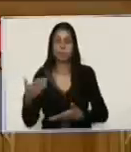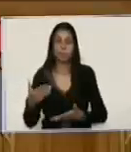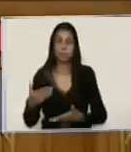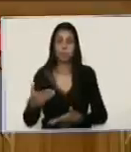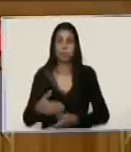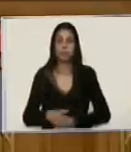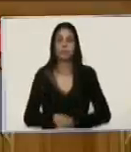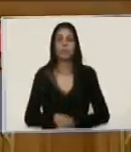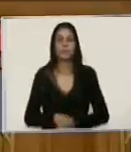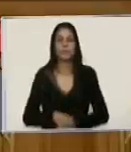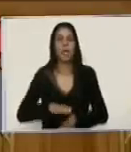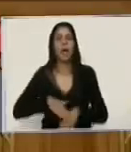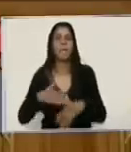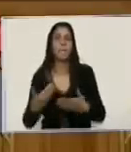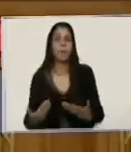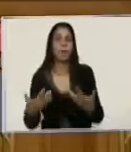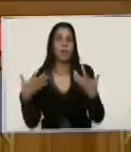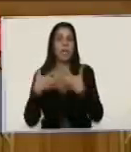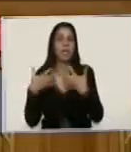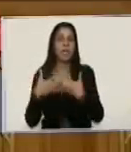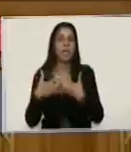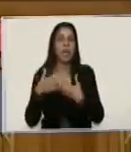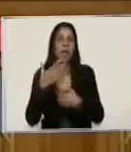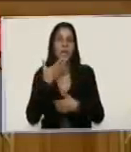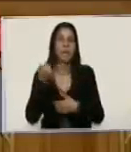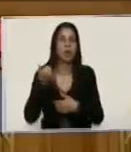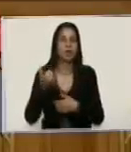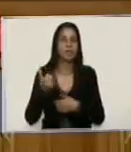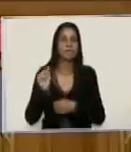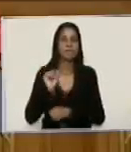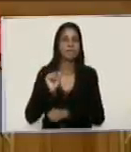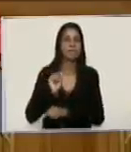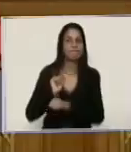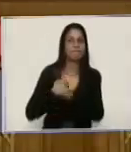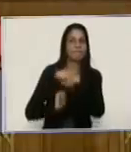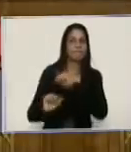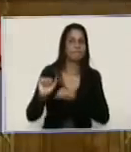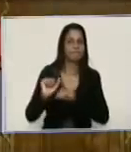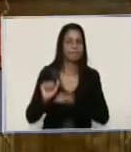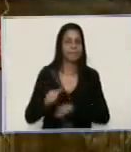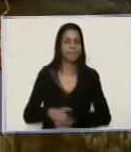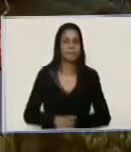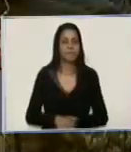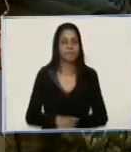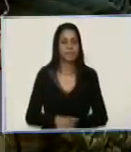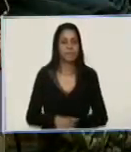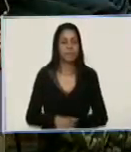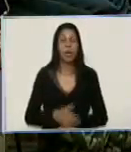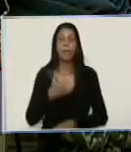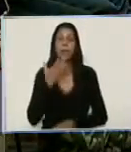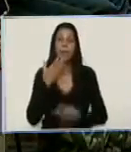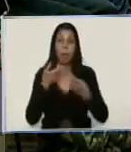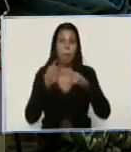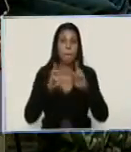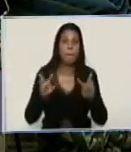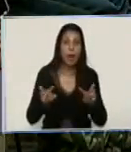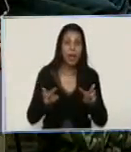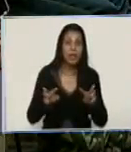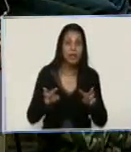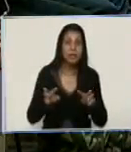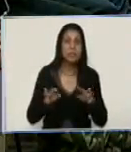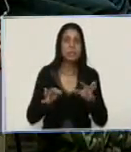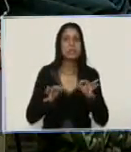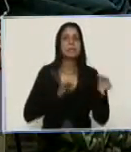porque la mejor guerra es la que se evita. si quieres la paz, prepárate para la guerra.